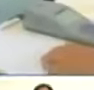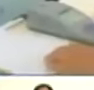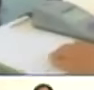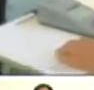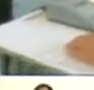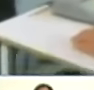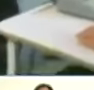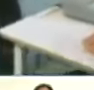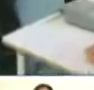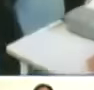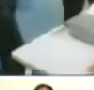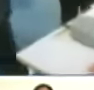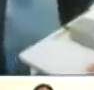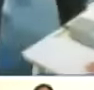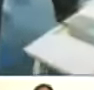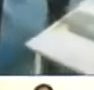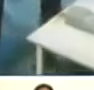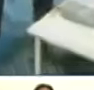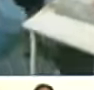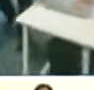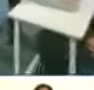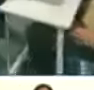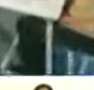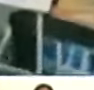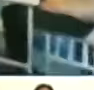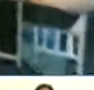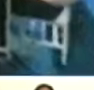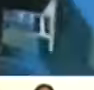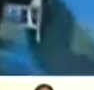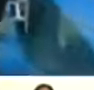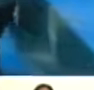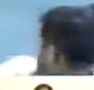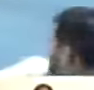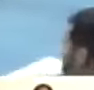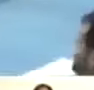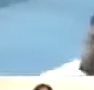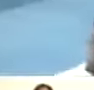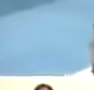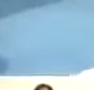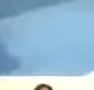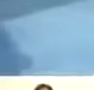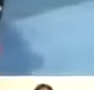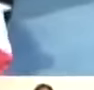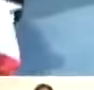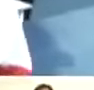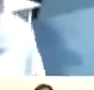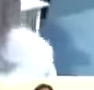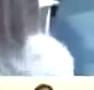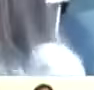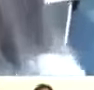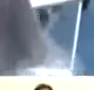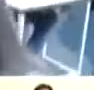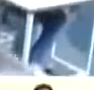Correcto. Autenticado los datos, estoy puede listo, pasar. Paso con Silita, ven Silita. A la máquina de votación.